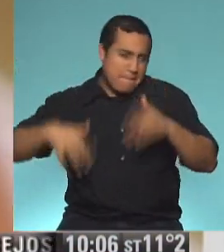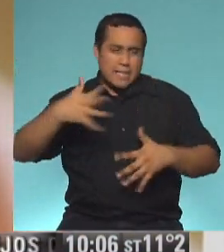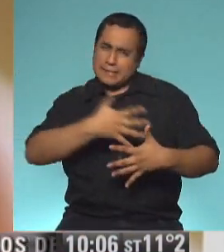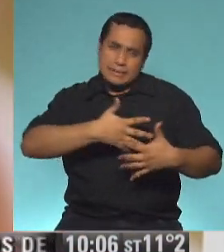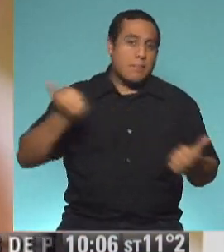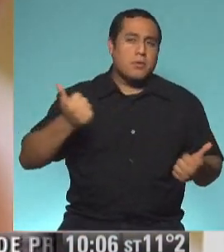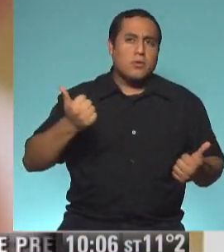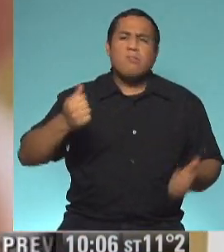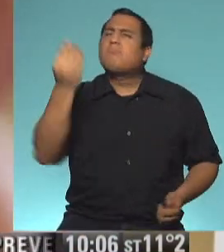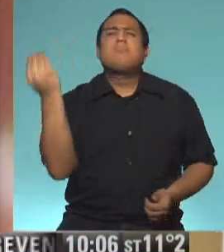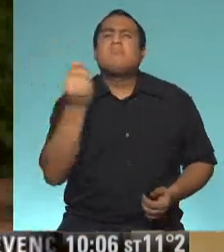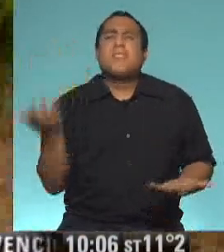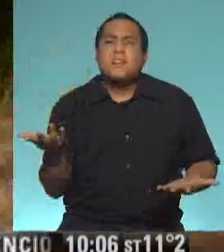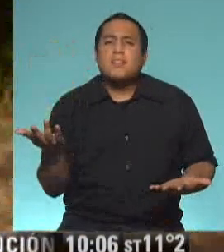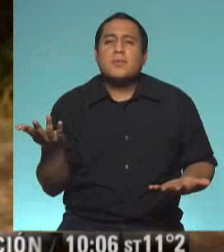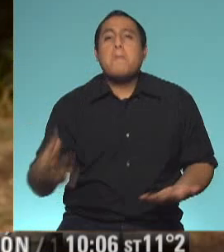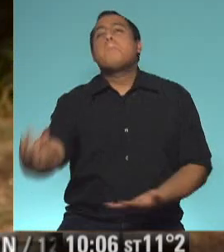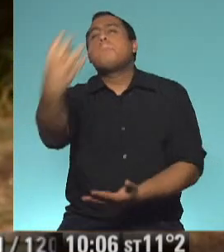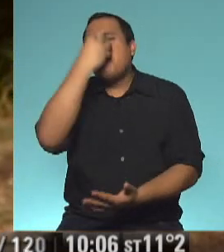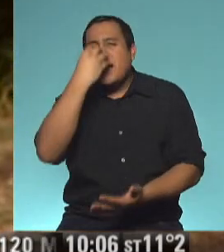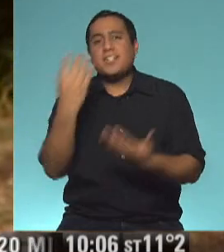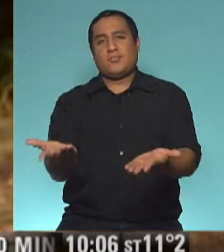¿Qué es? ¡Ser payaso!